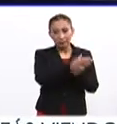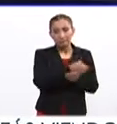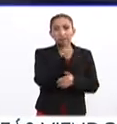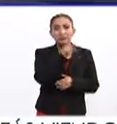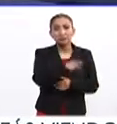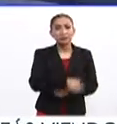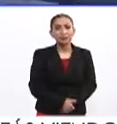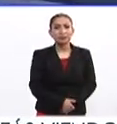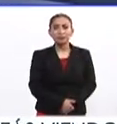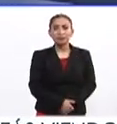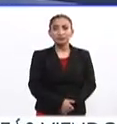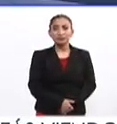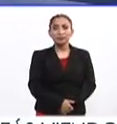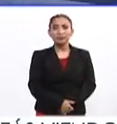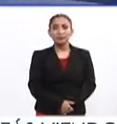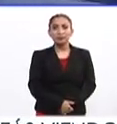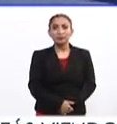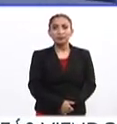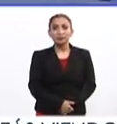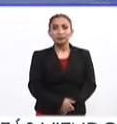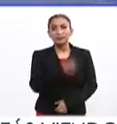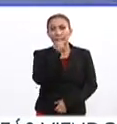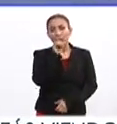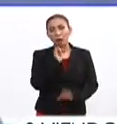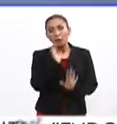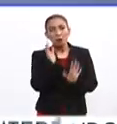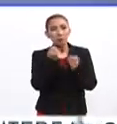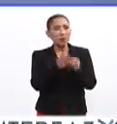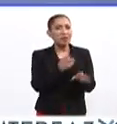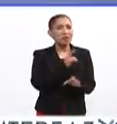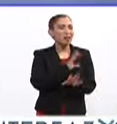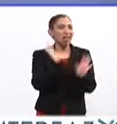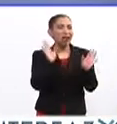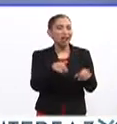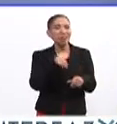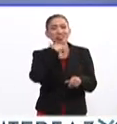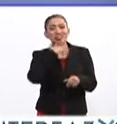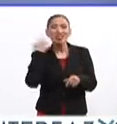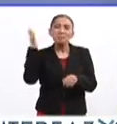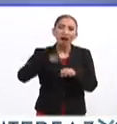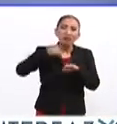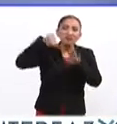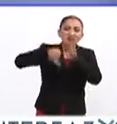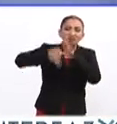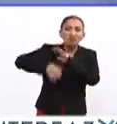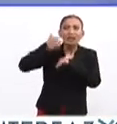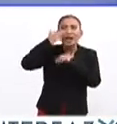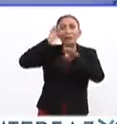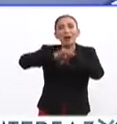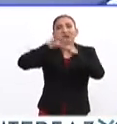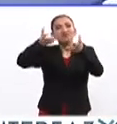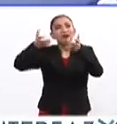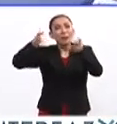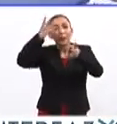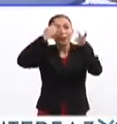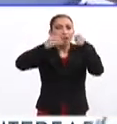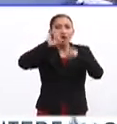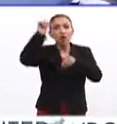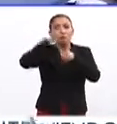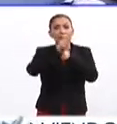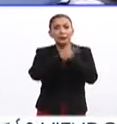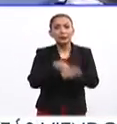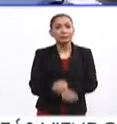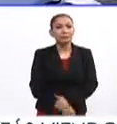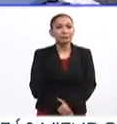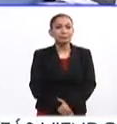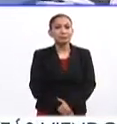mismo también. Y como dices, ¿no? Uno le va perdiendo el miedo, va aventurándose más, va queriendo aprender más de otras